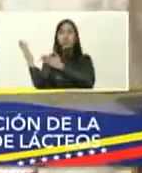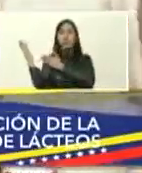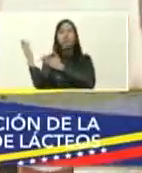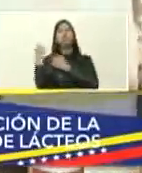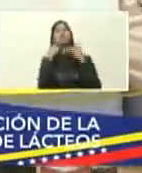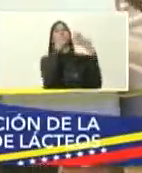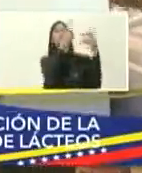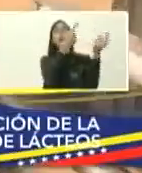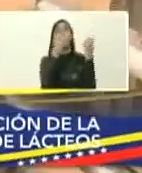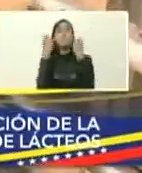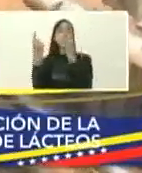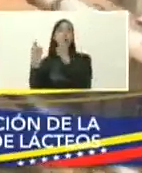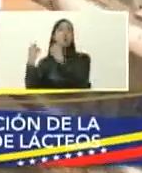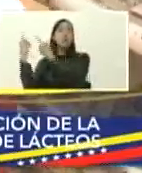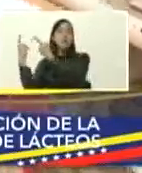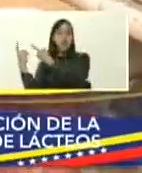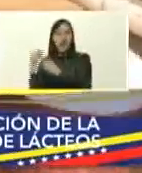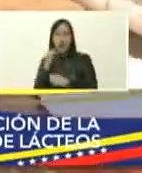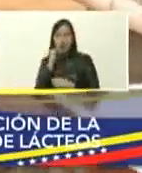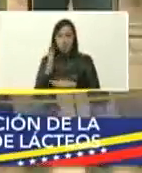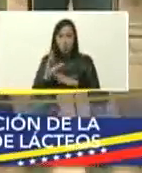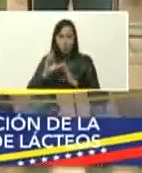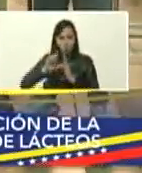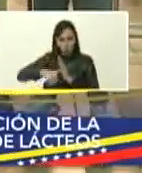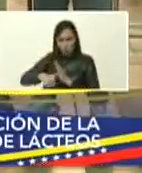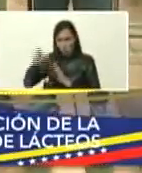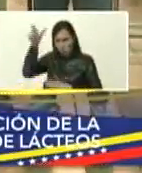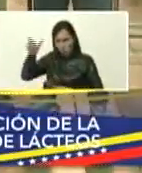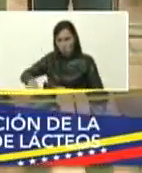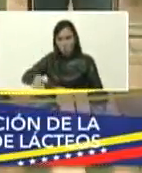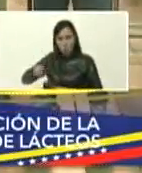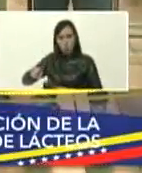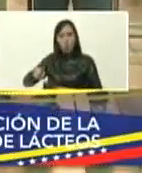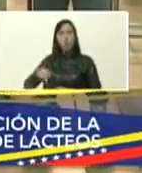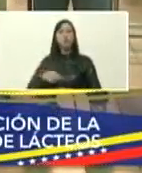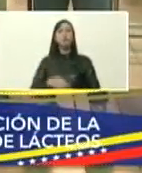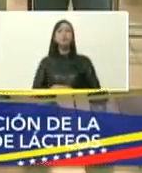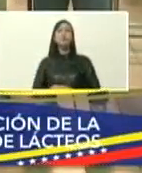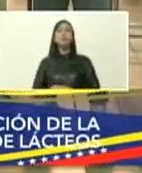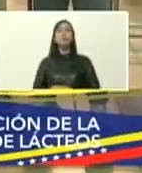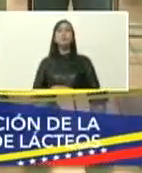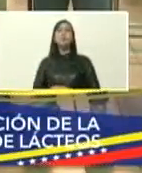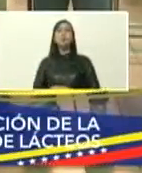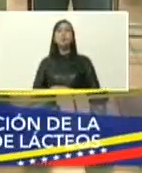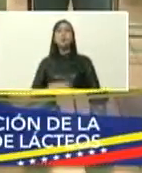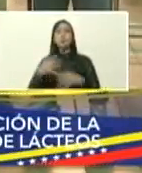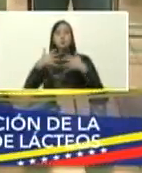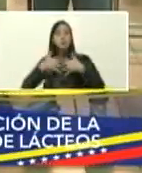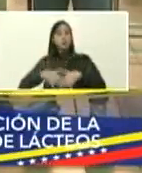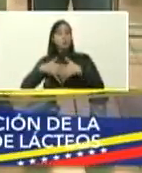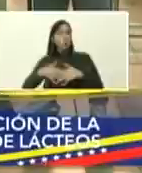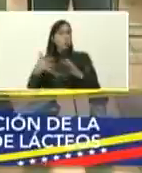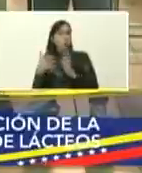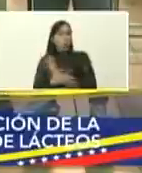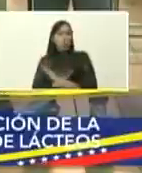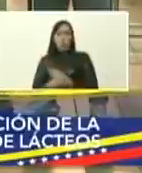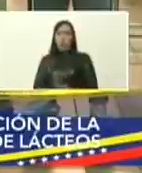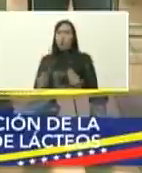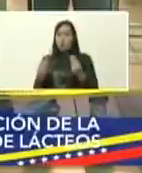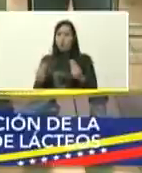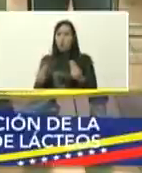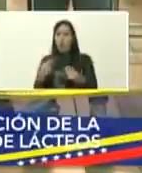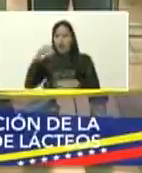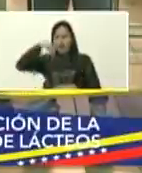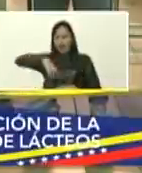Enrique informará técnicamente al respecto. Pero al igual, esto es una empresa, no, presidente, como muchas empresas en el